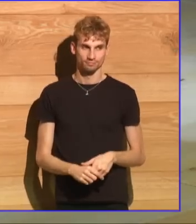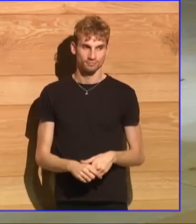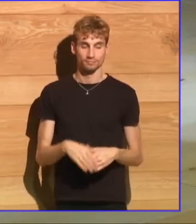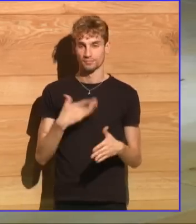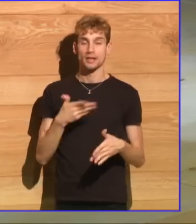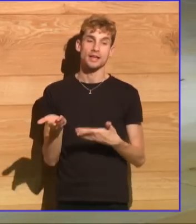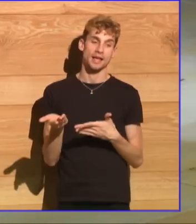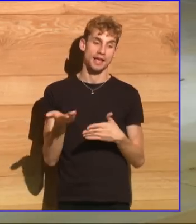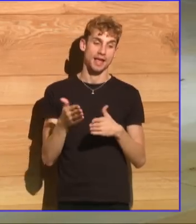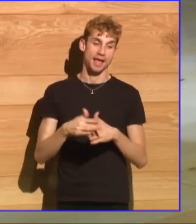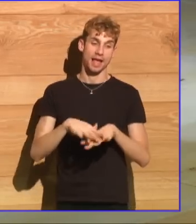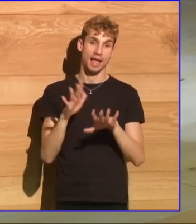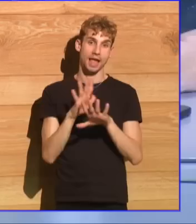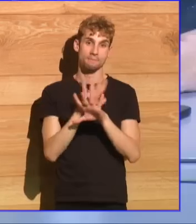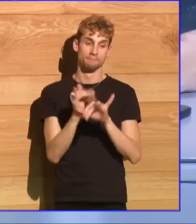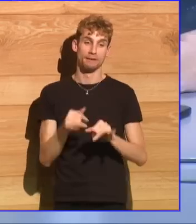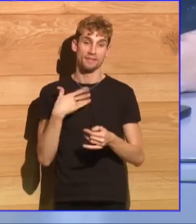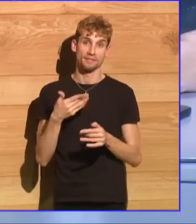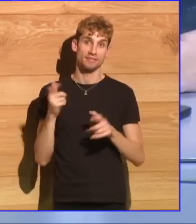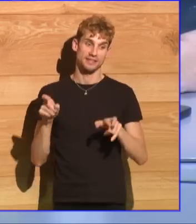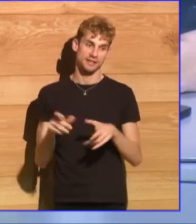cariño desde y- más allá.